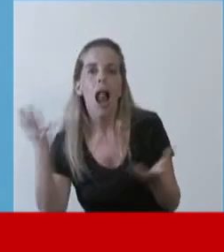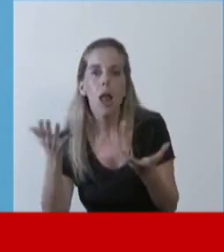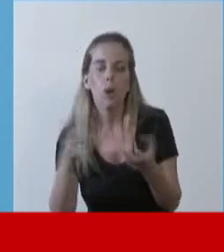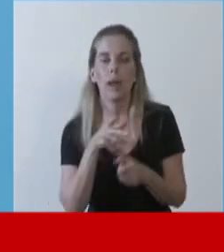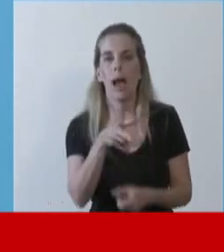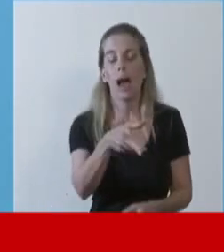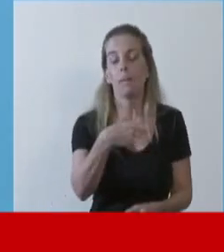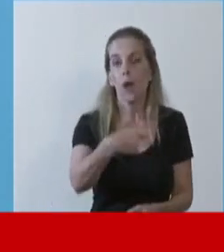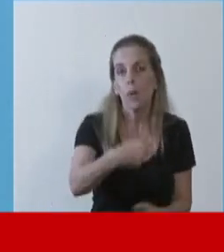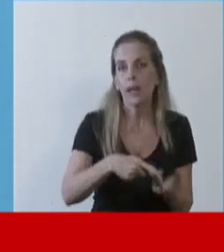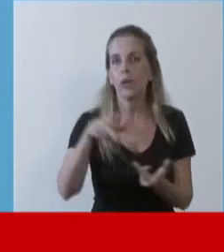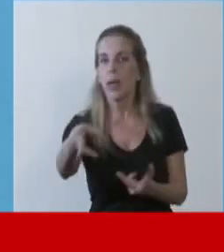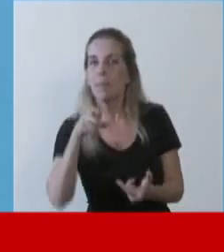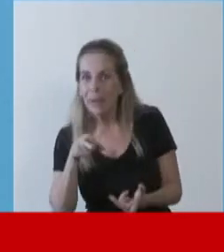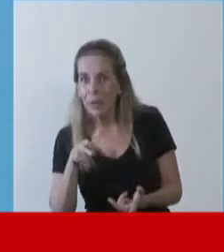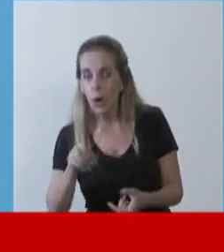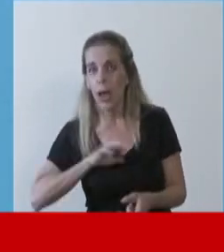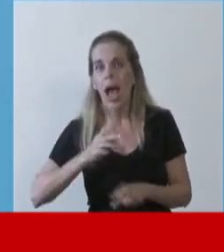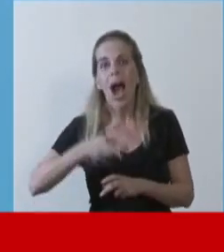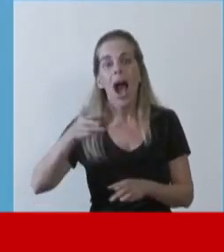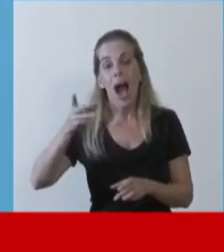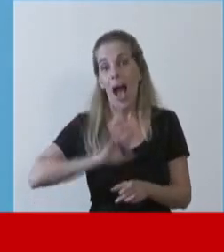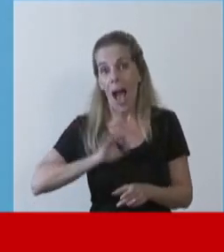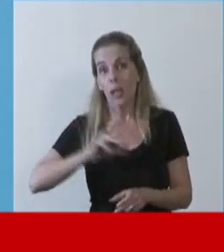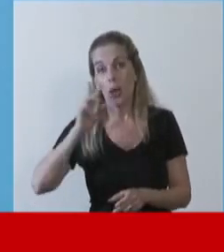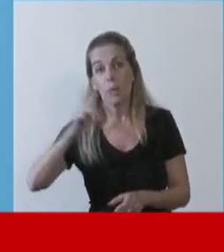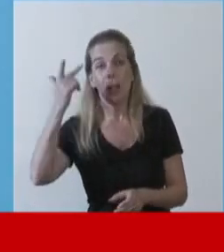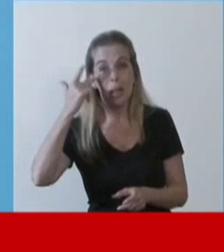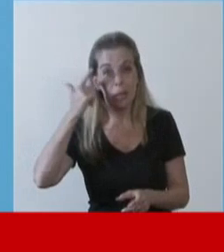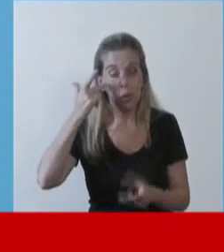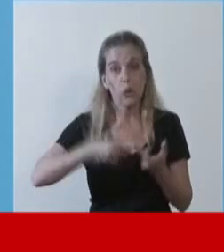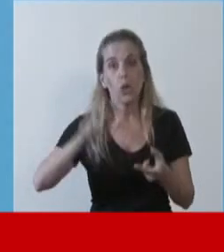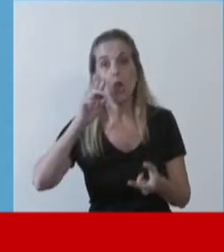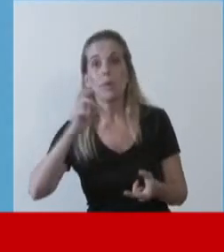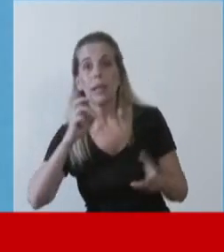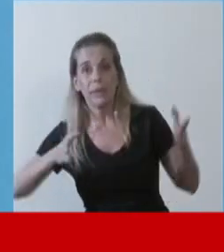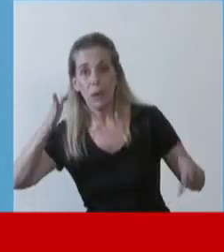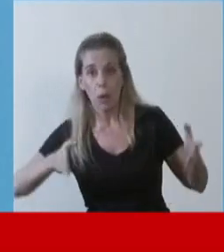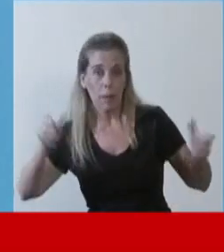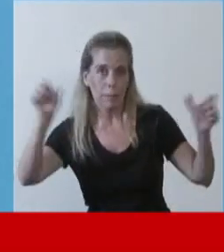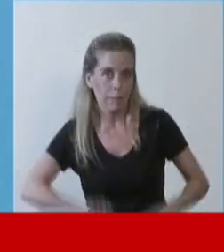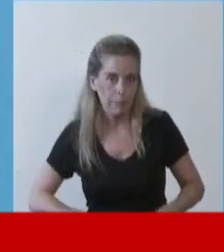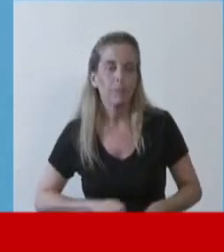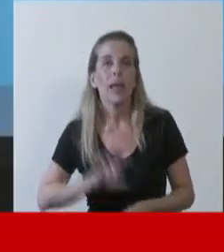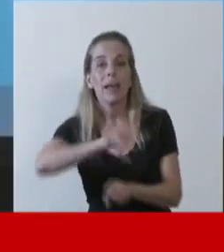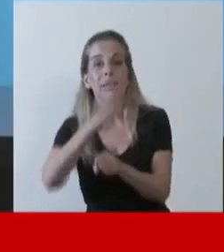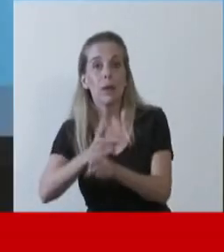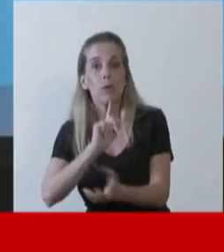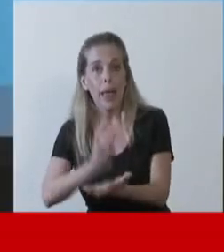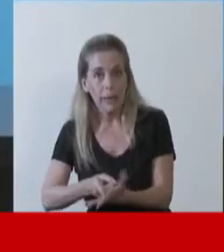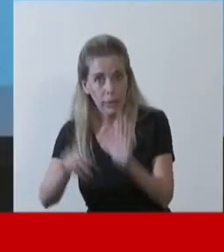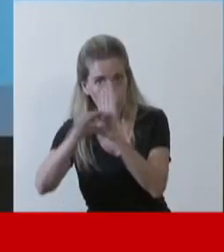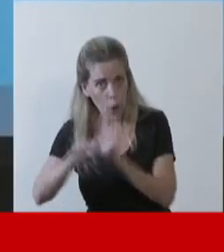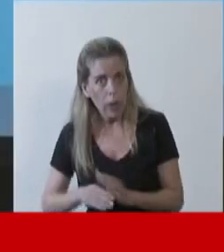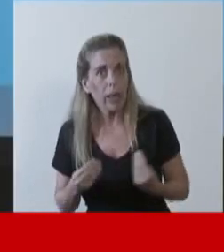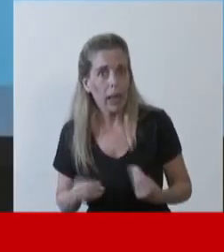mínima perdieron durante 2018 y 2019. La segunda medida que estamos disponiendo